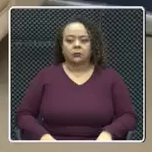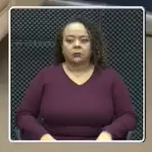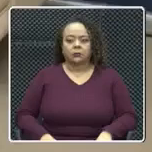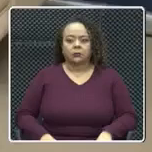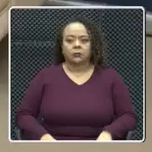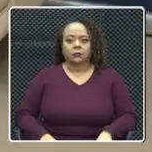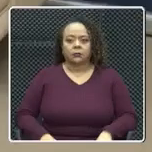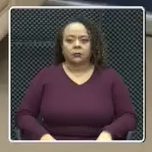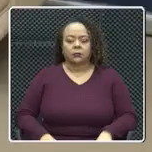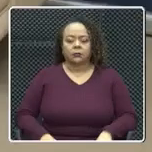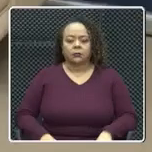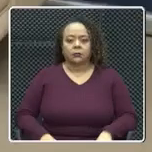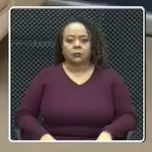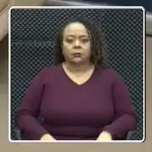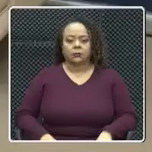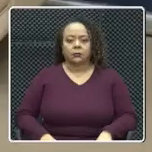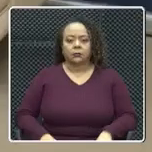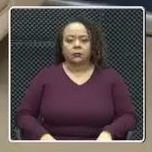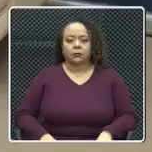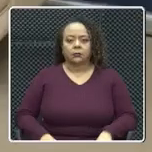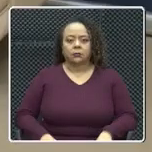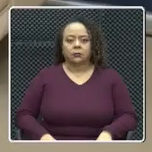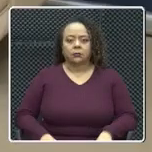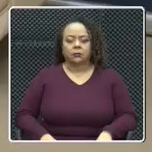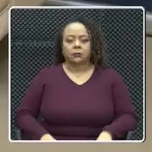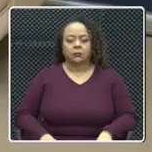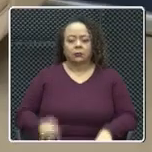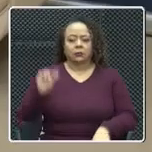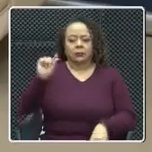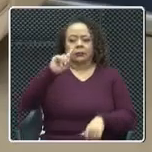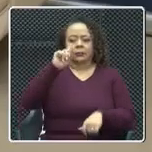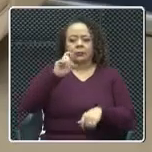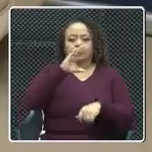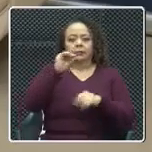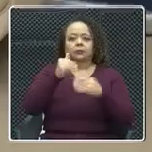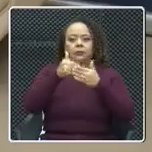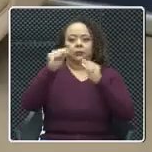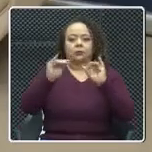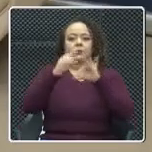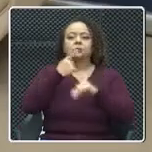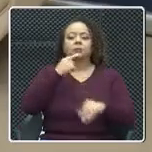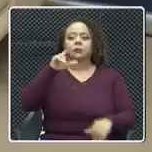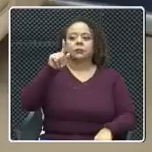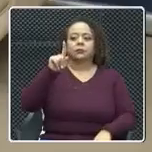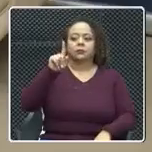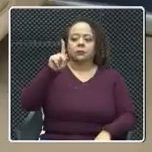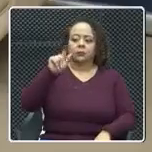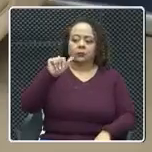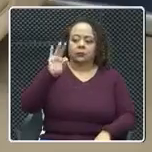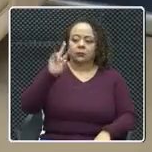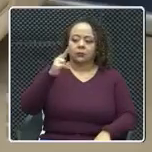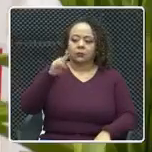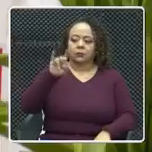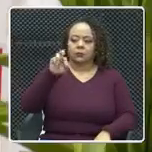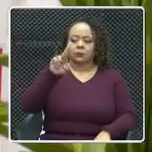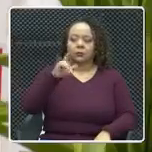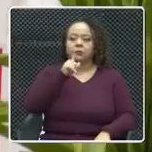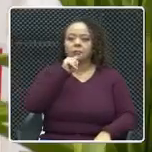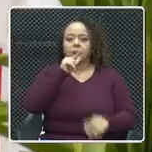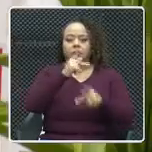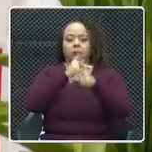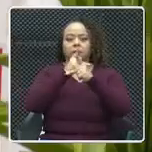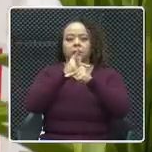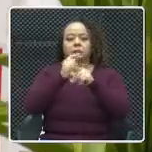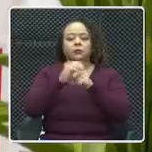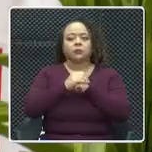¿En qué línea, digamos? Ok, déjenme buscar de nuevo la preguntita y ya se las aclaro mejor. Nos dice Catherine, ¿quién protege al colaborador con una clara enfermedad